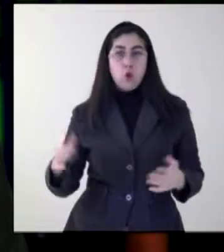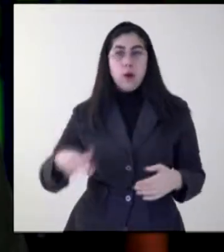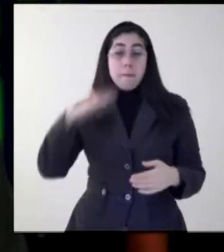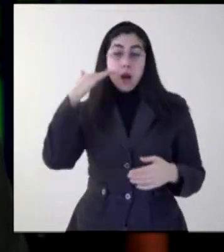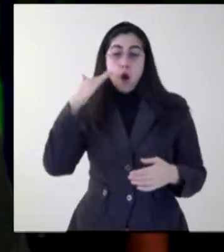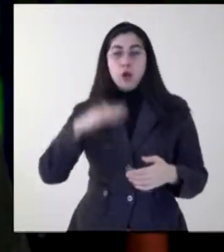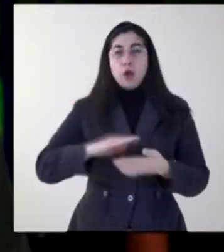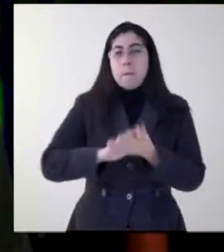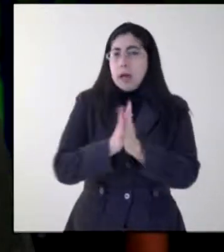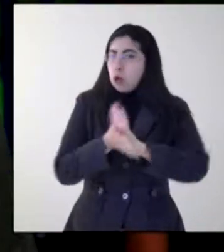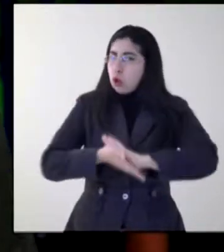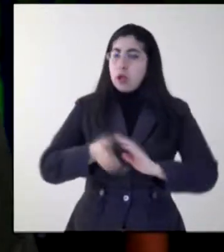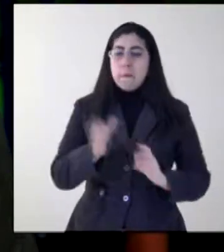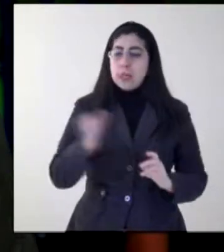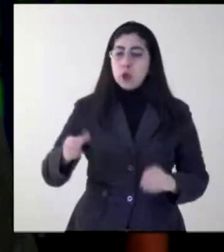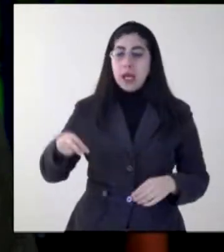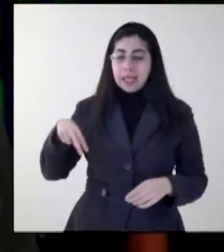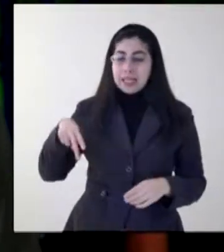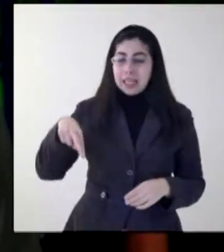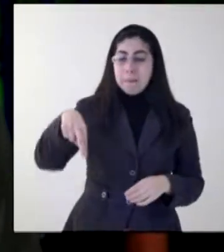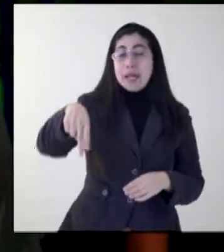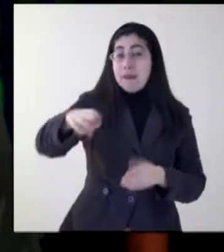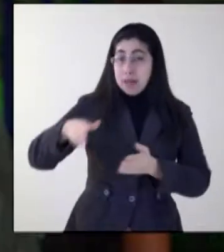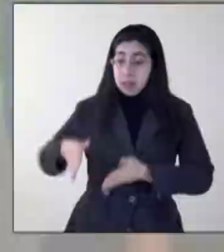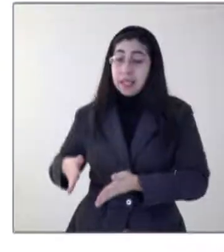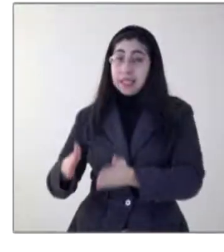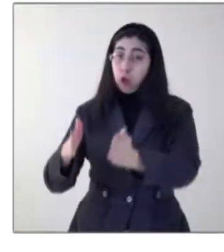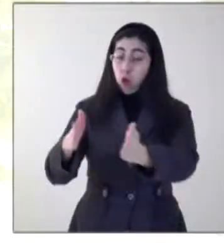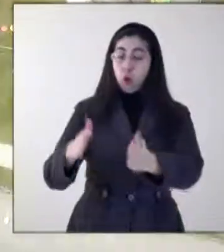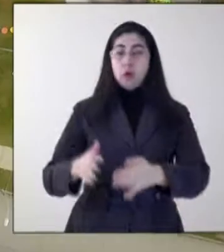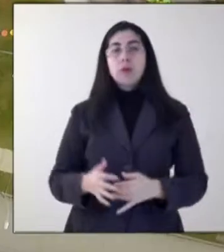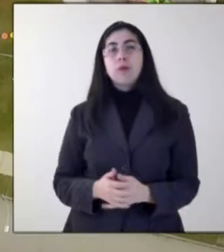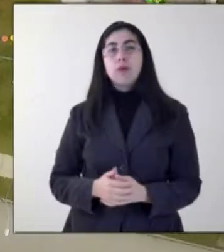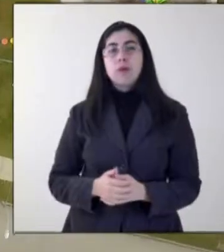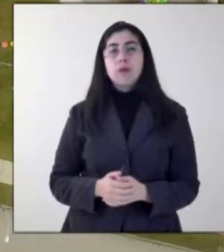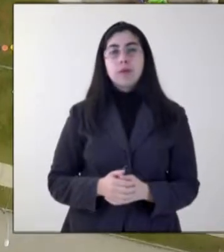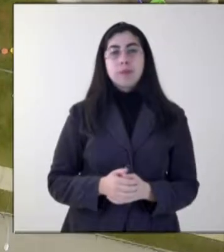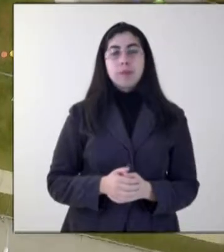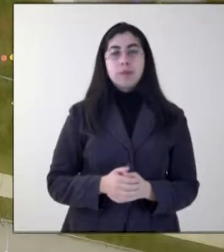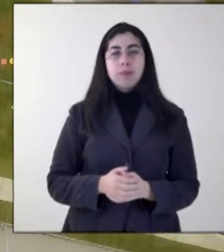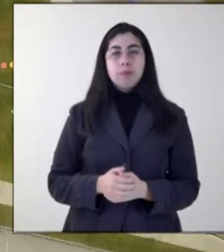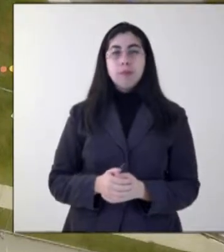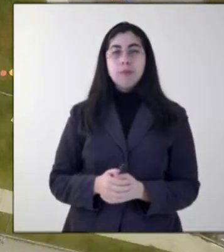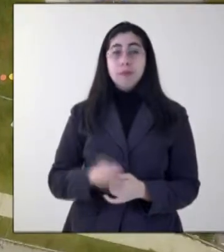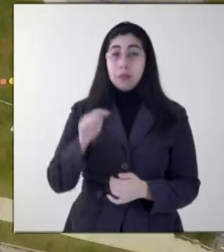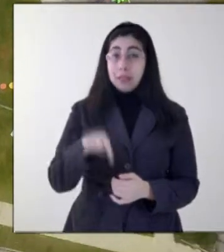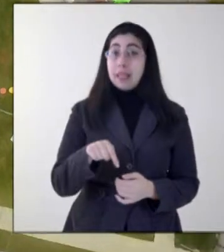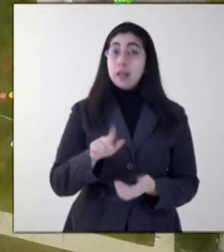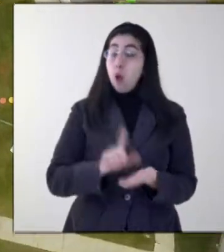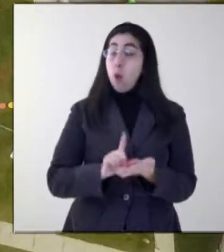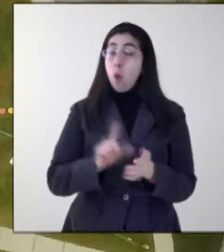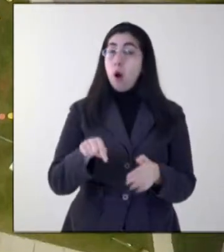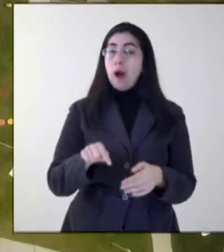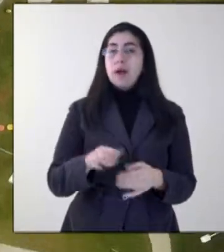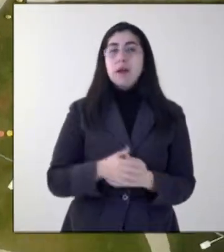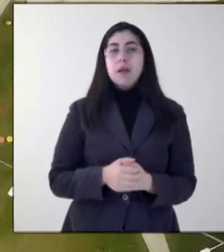niños y todos los que transitaban, digamos, en el sector. Aquí en este lugar donde